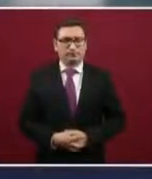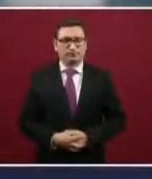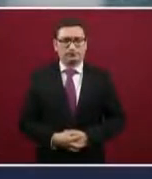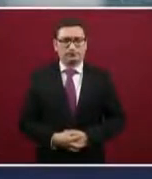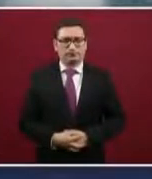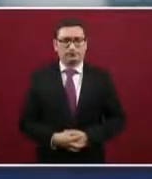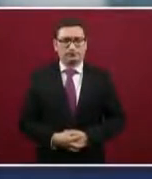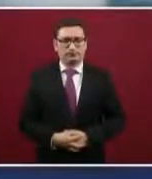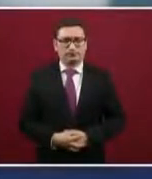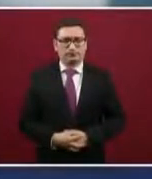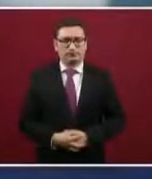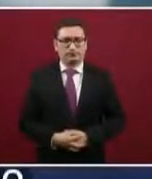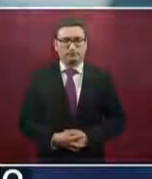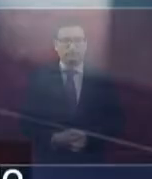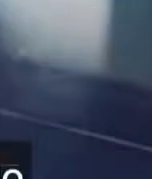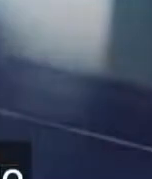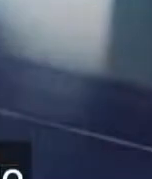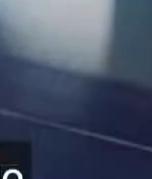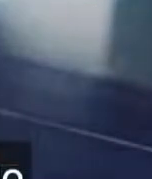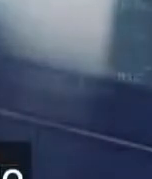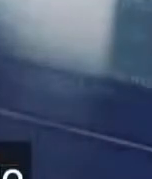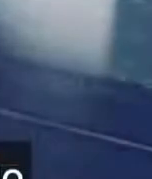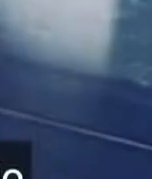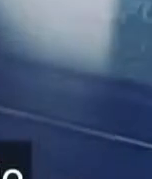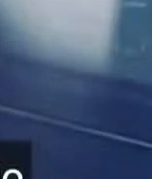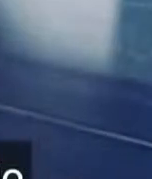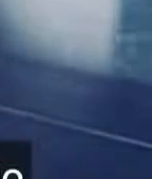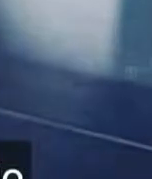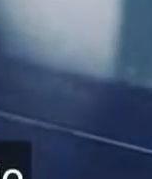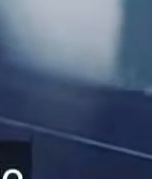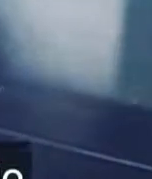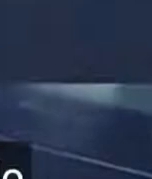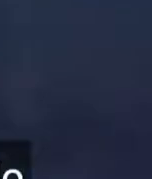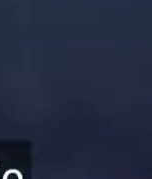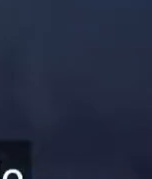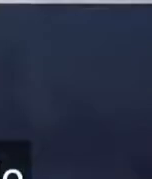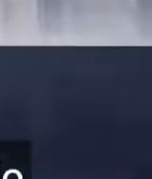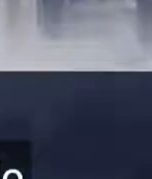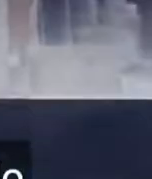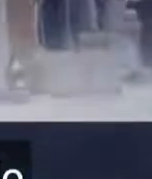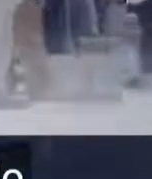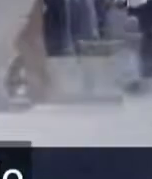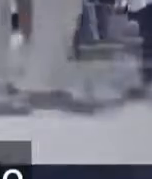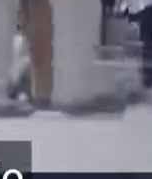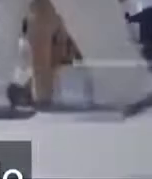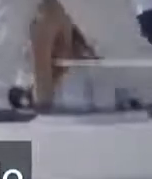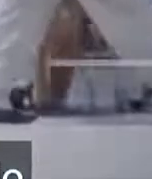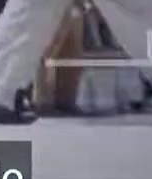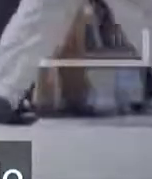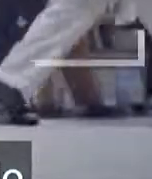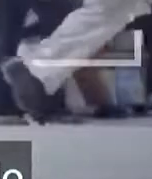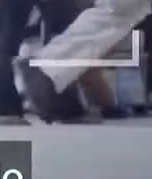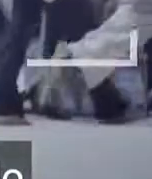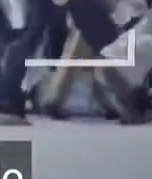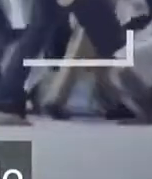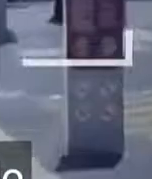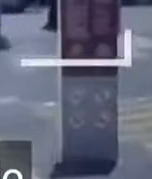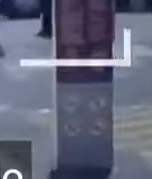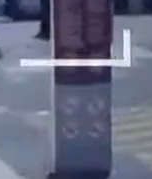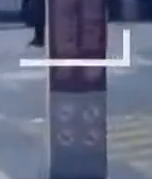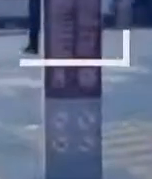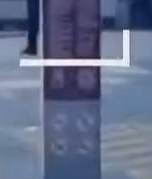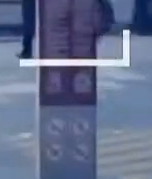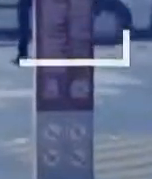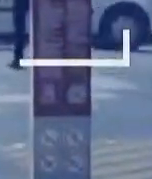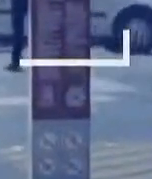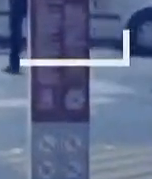para mejorar la vida de todos, pero hasta ahora sus beneficios han alcanzado a muy pocos. E incluso han aumentado la